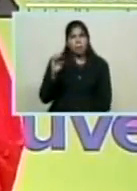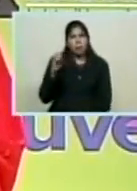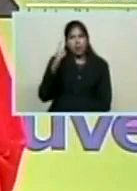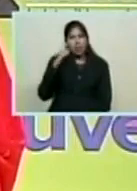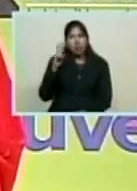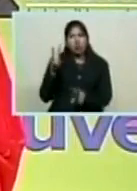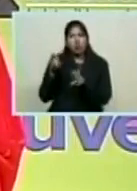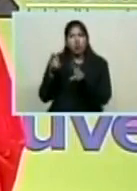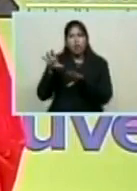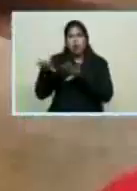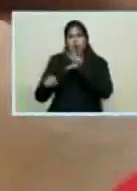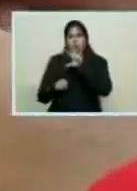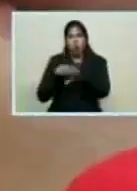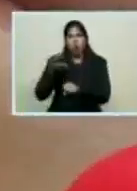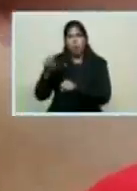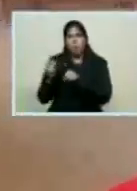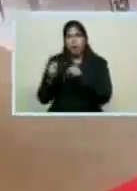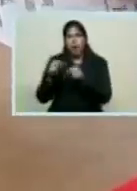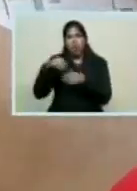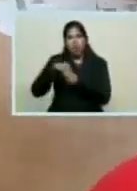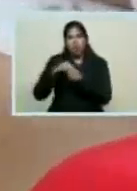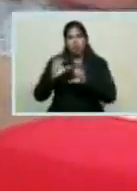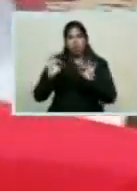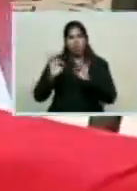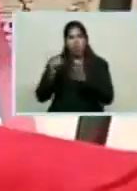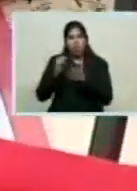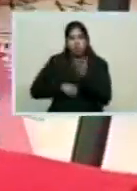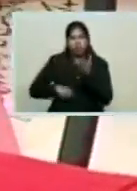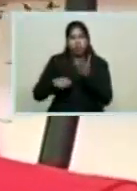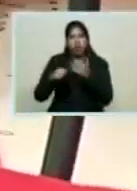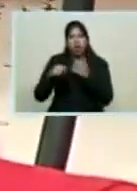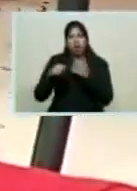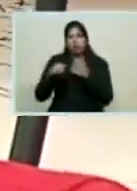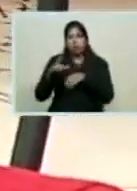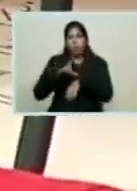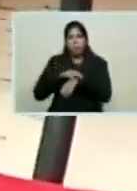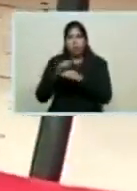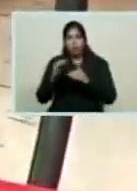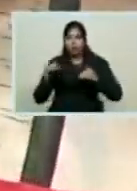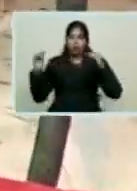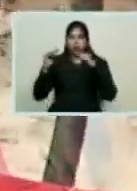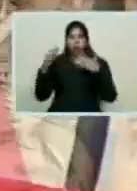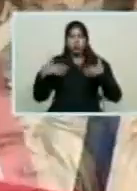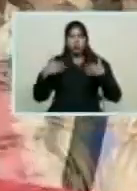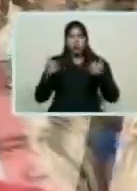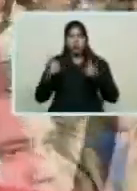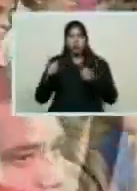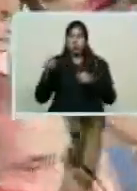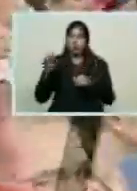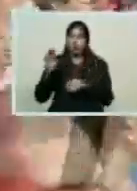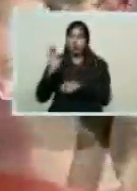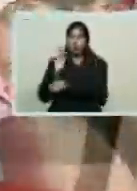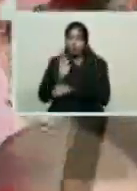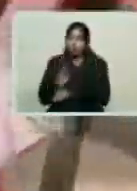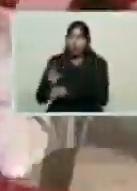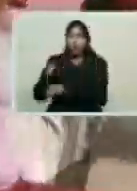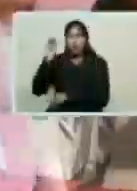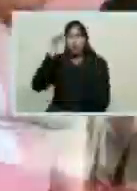médicos nuevos, aprobado Elías de inmediato, salud para el magisterio.